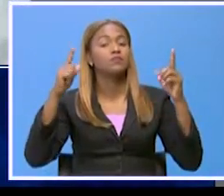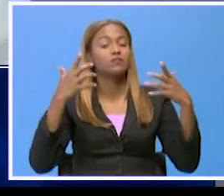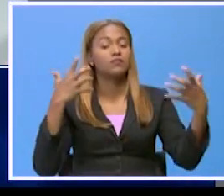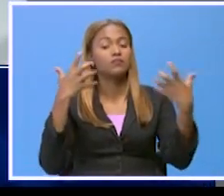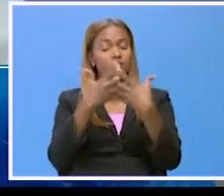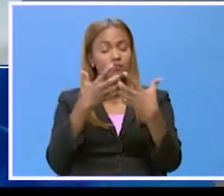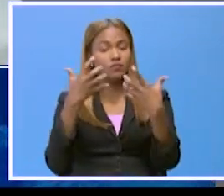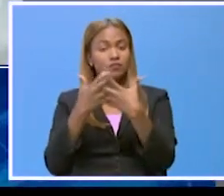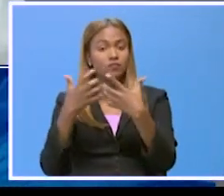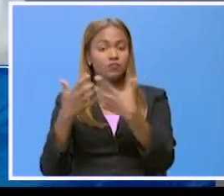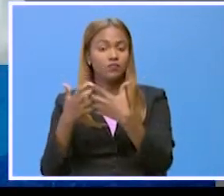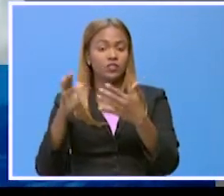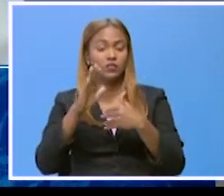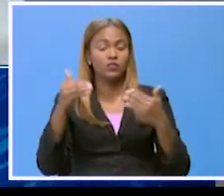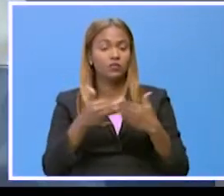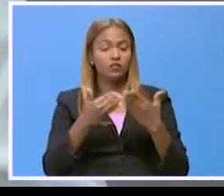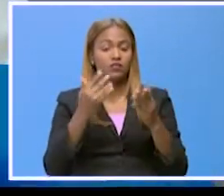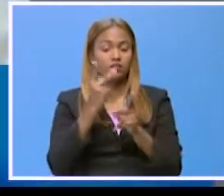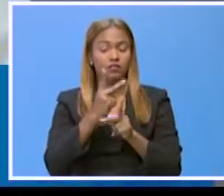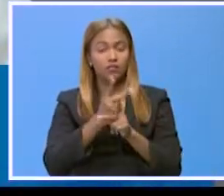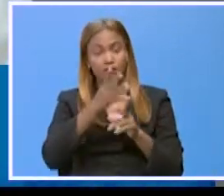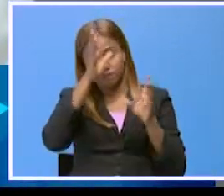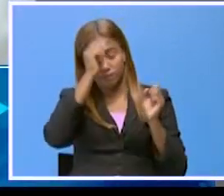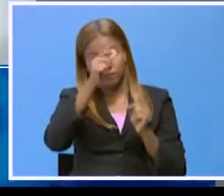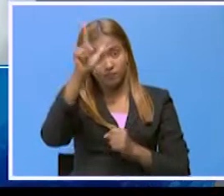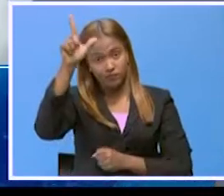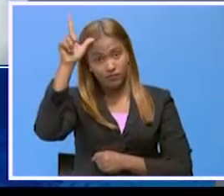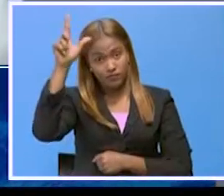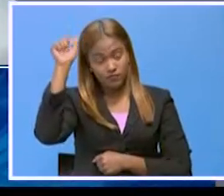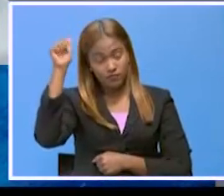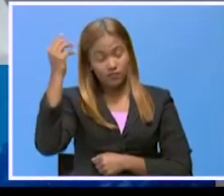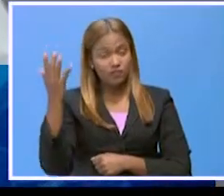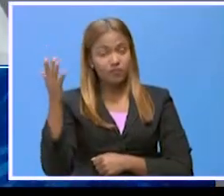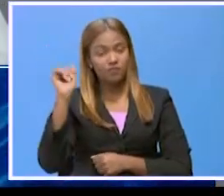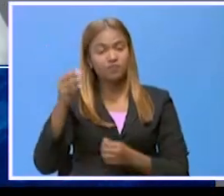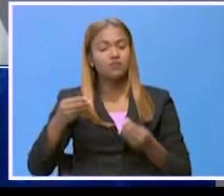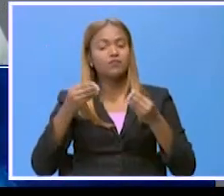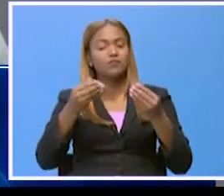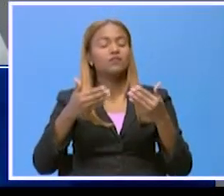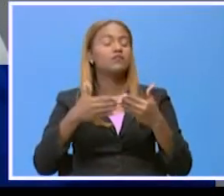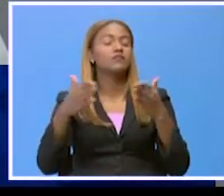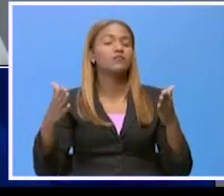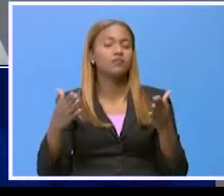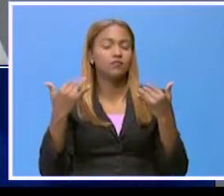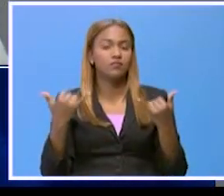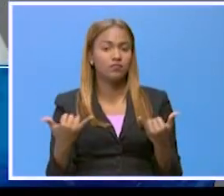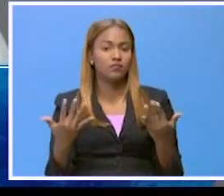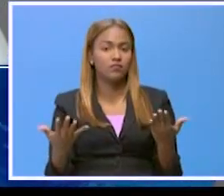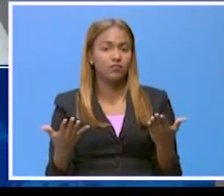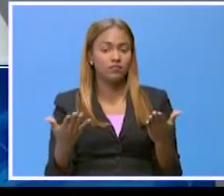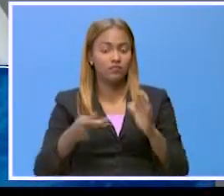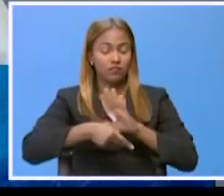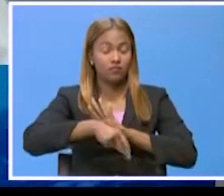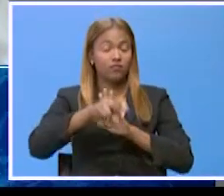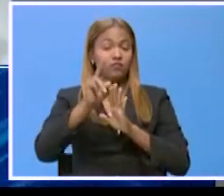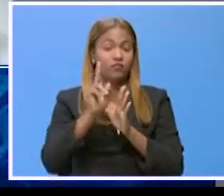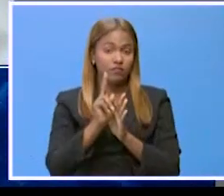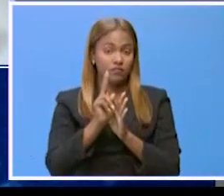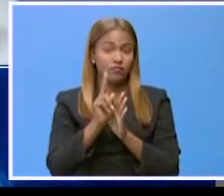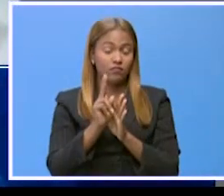la operación del presidente de una vez y llevar a cabo una reforma